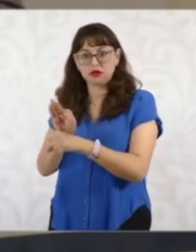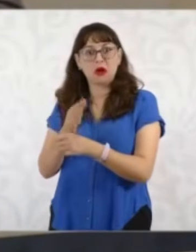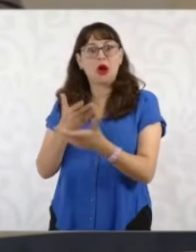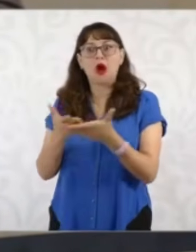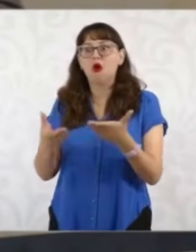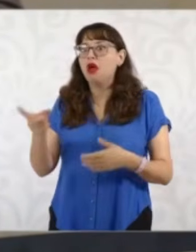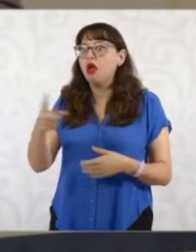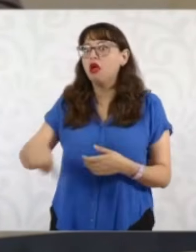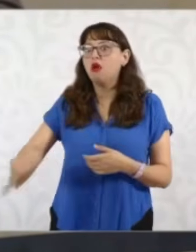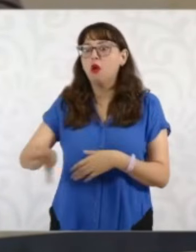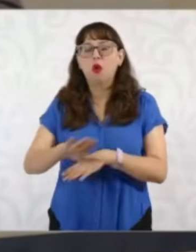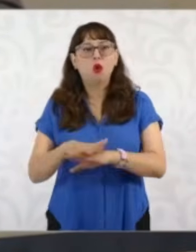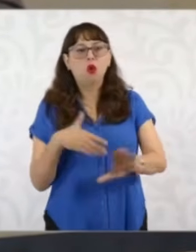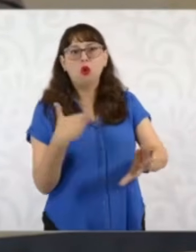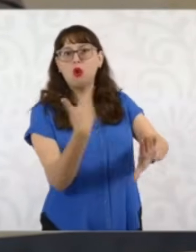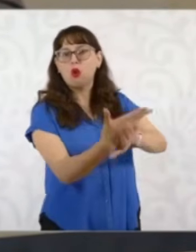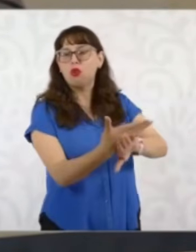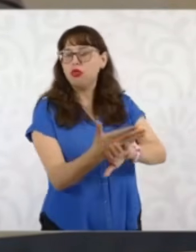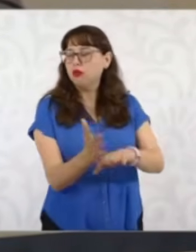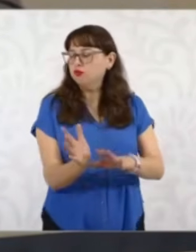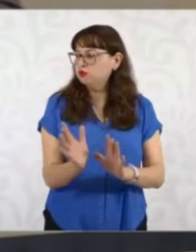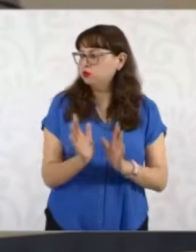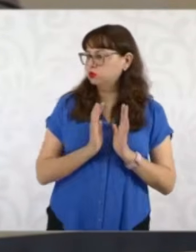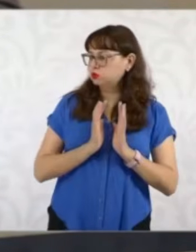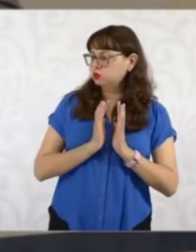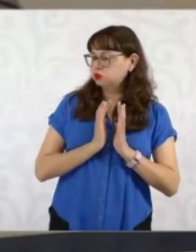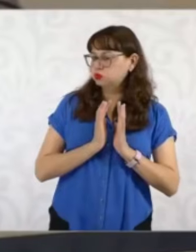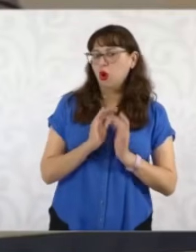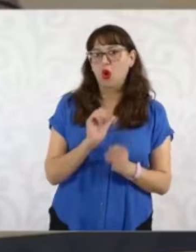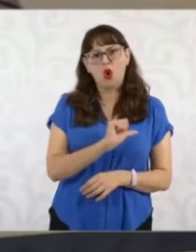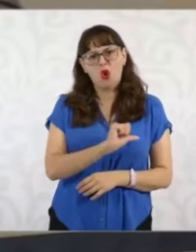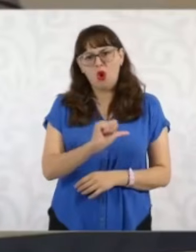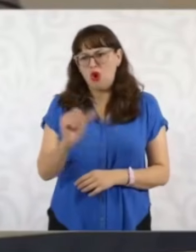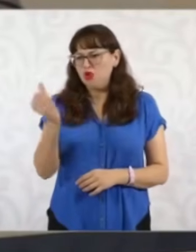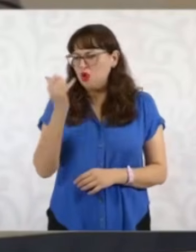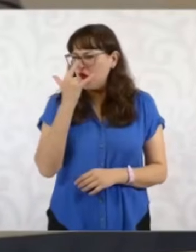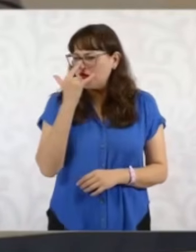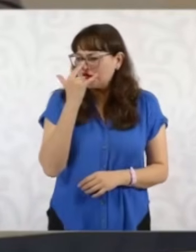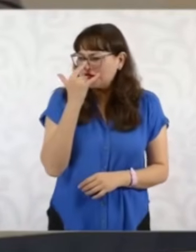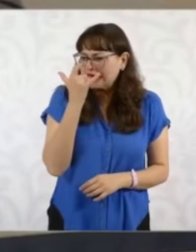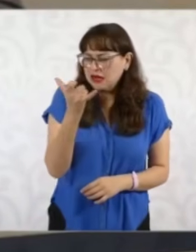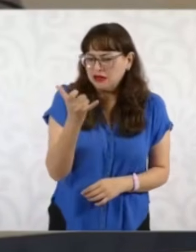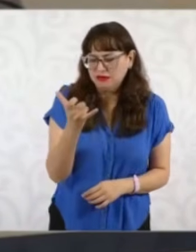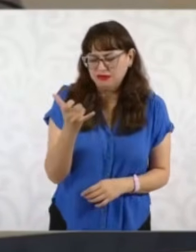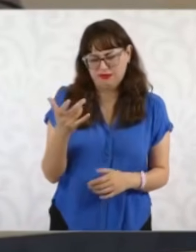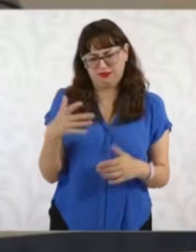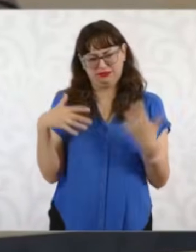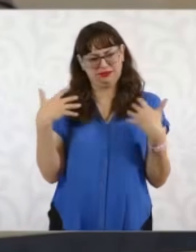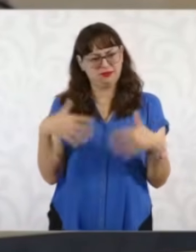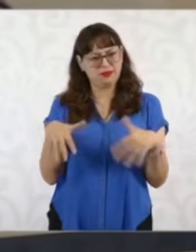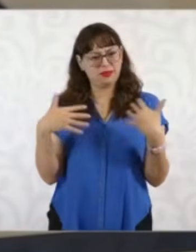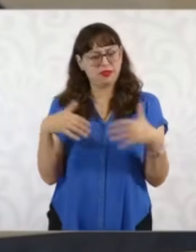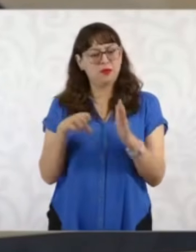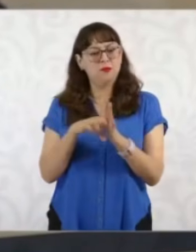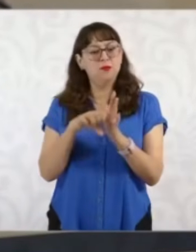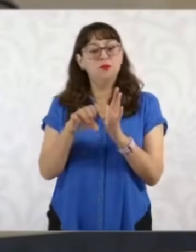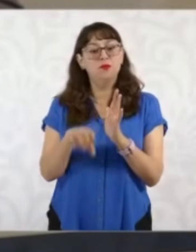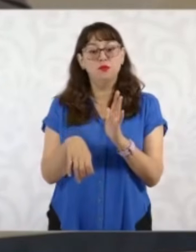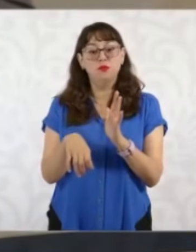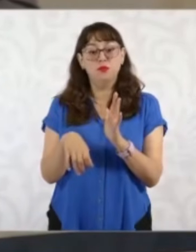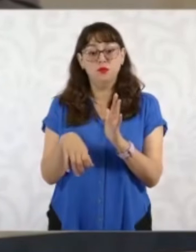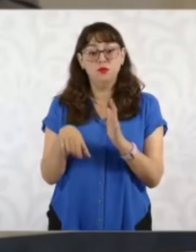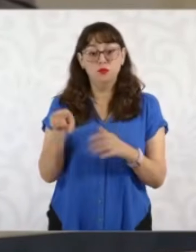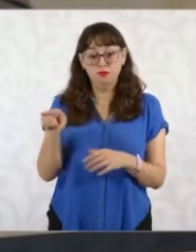hay otro que me llamó mucho la atención, quisiera citarlo porque esto es parte de las contradicciones que encontré, que es uno de